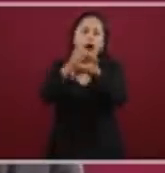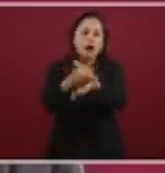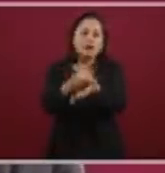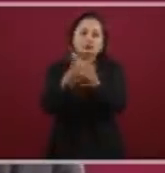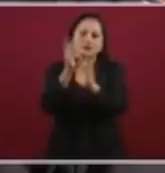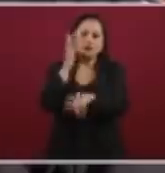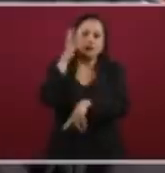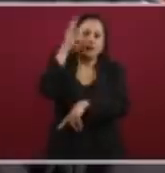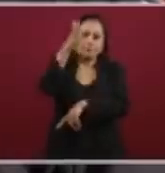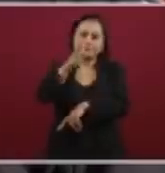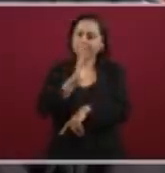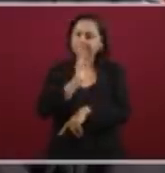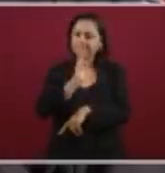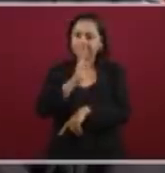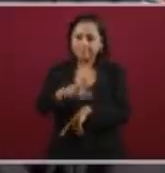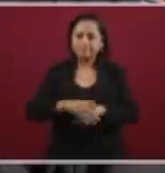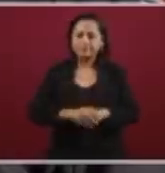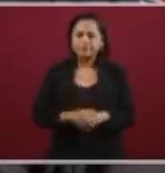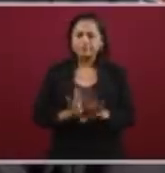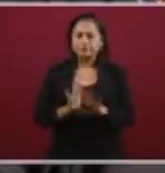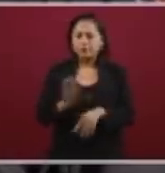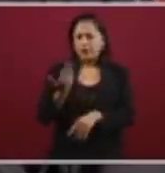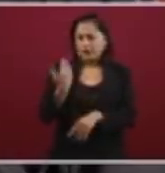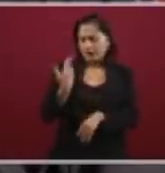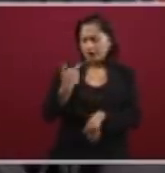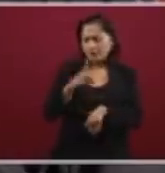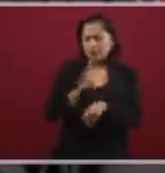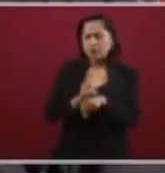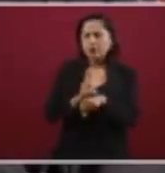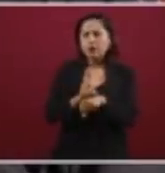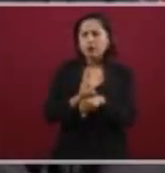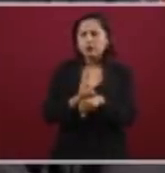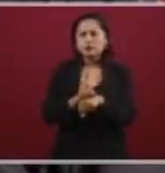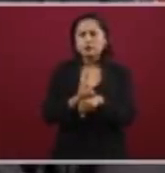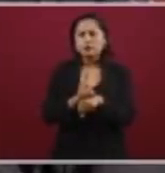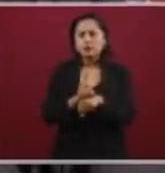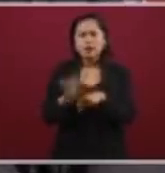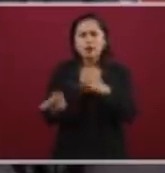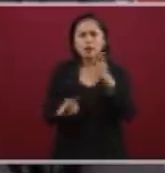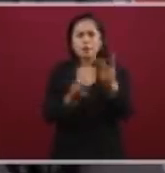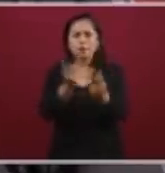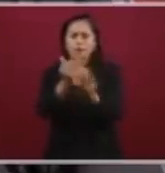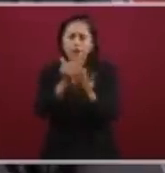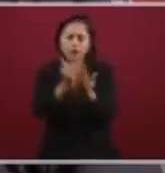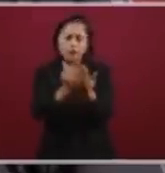hace unos días salió una encuesta sobre percepción